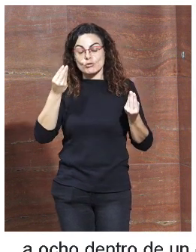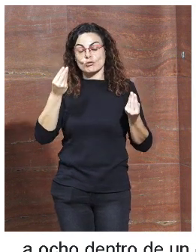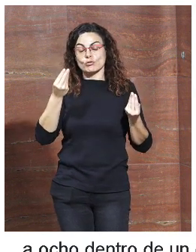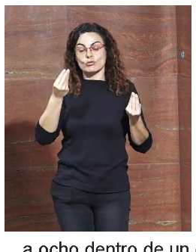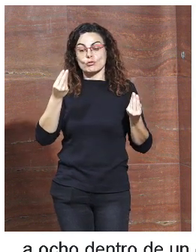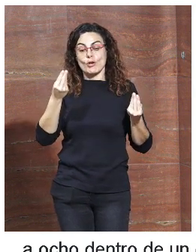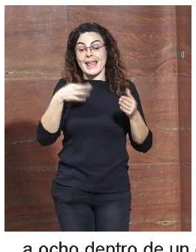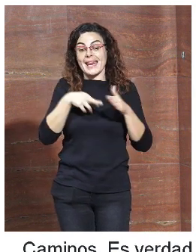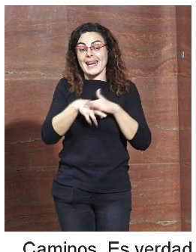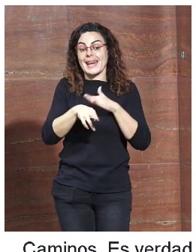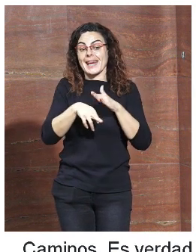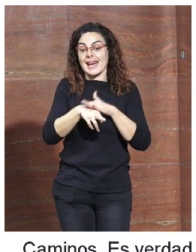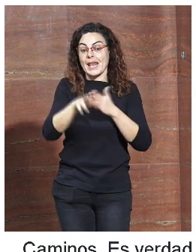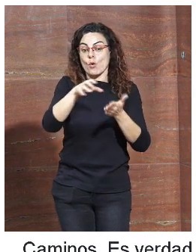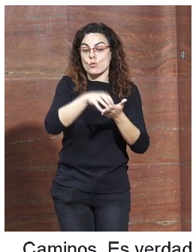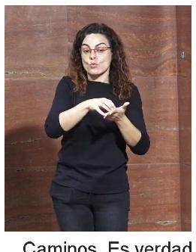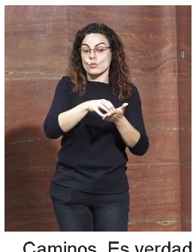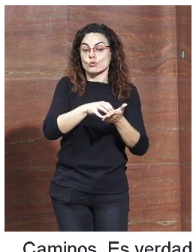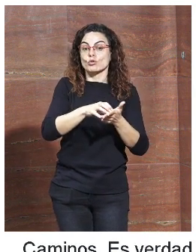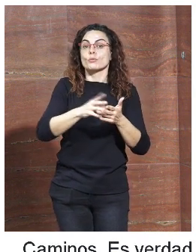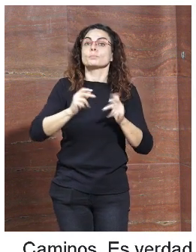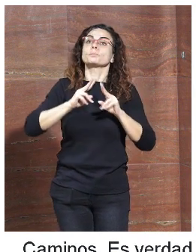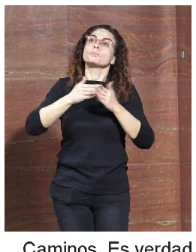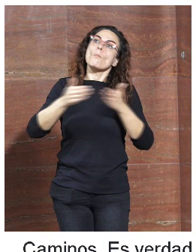el recurso, al principio se difunde mucho,